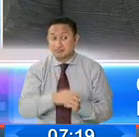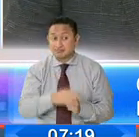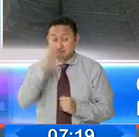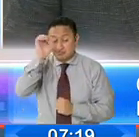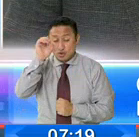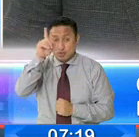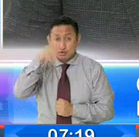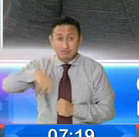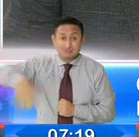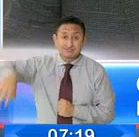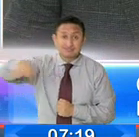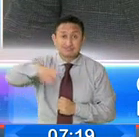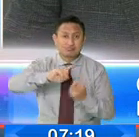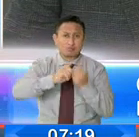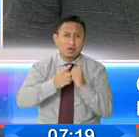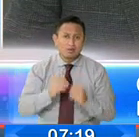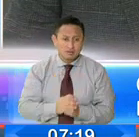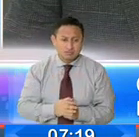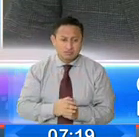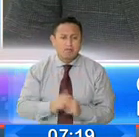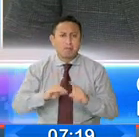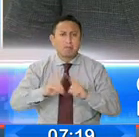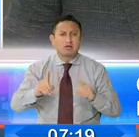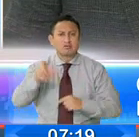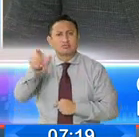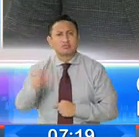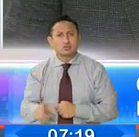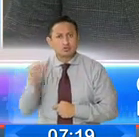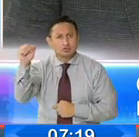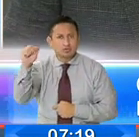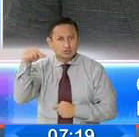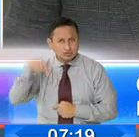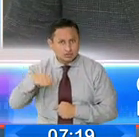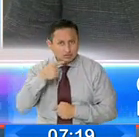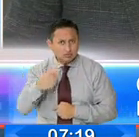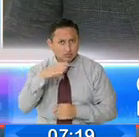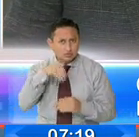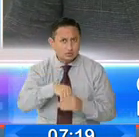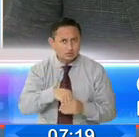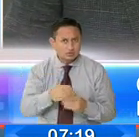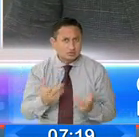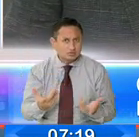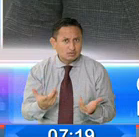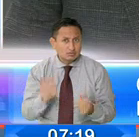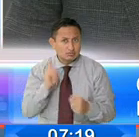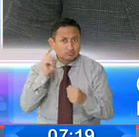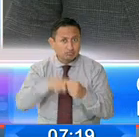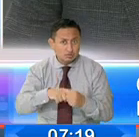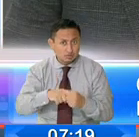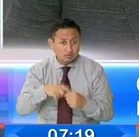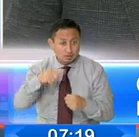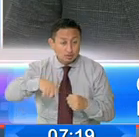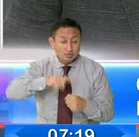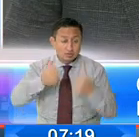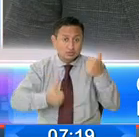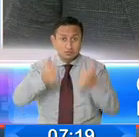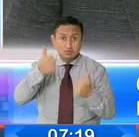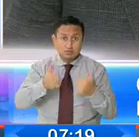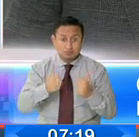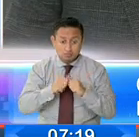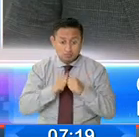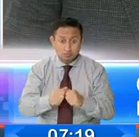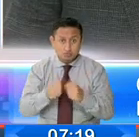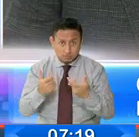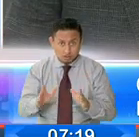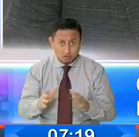todas las provincias. ¿Qué pasa con los derechos de los ciudadanos que ganaron democracia interna, que se inscribieron, que incluso sus candidaturas están ya en